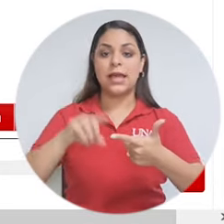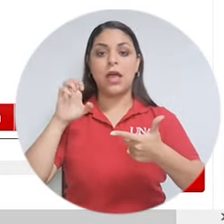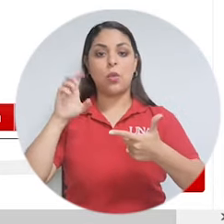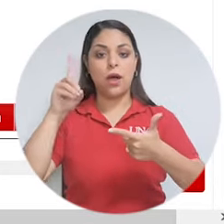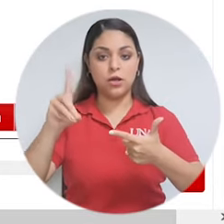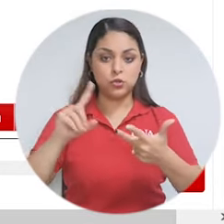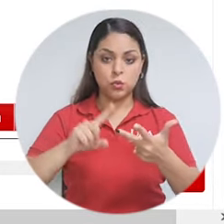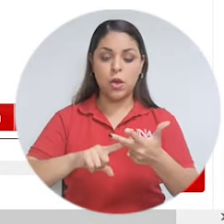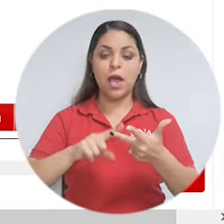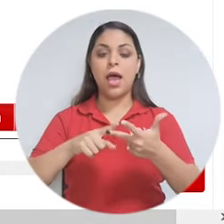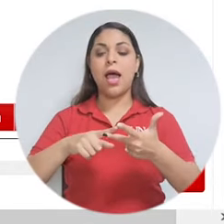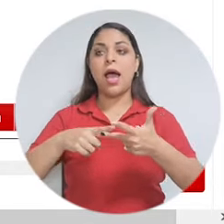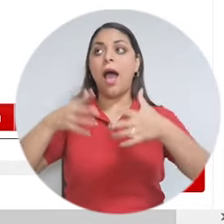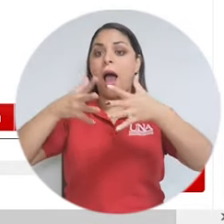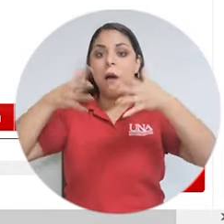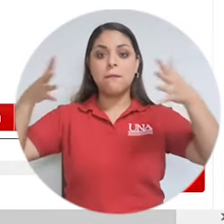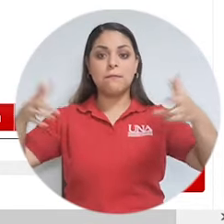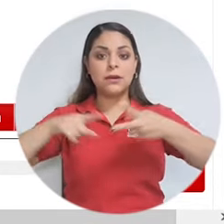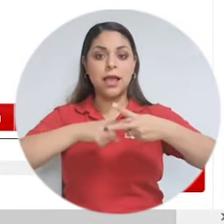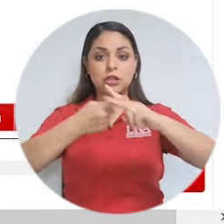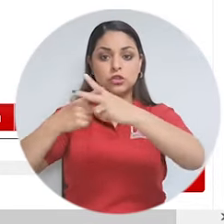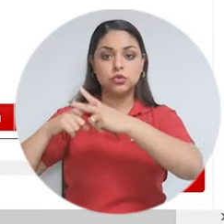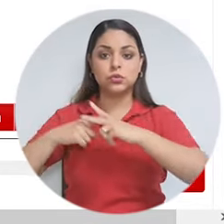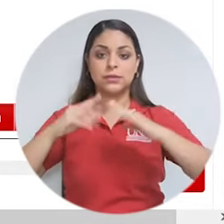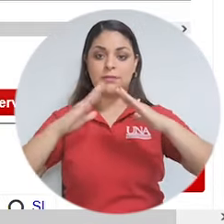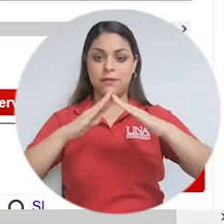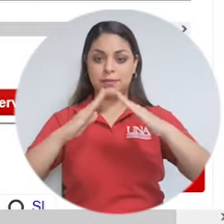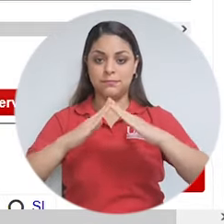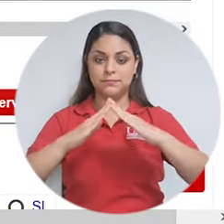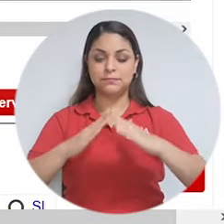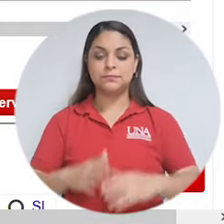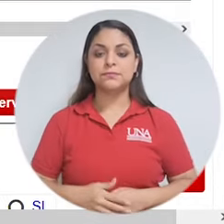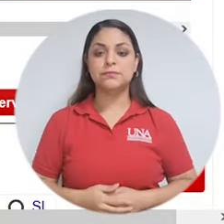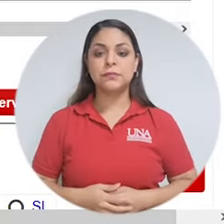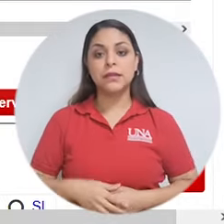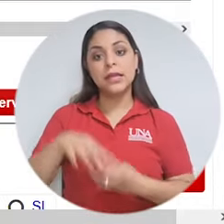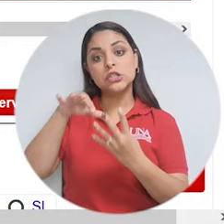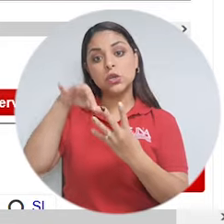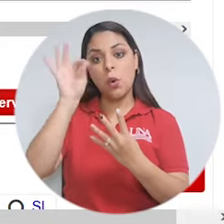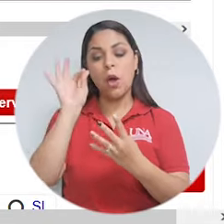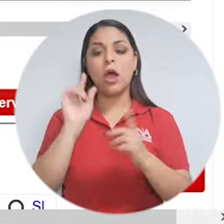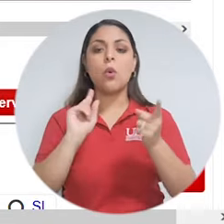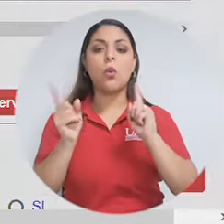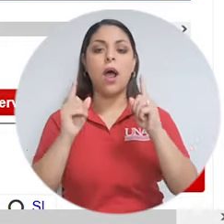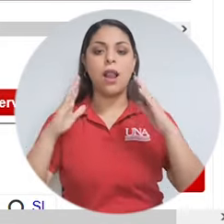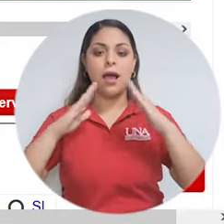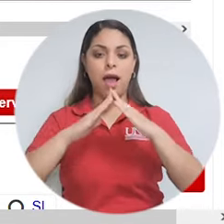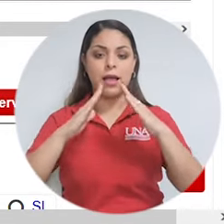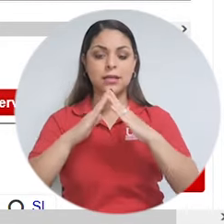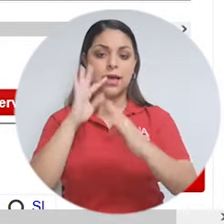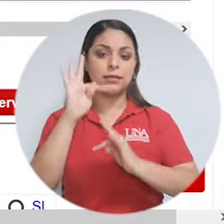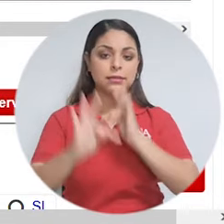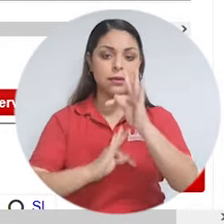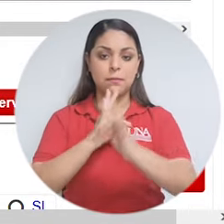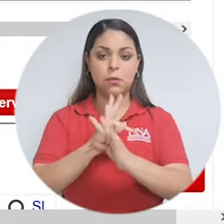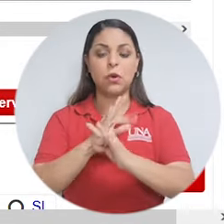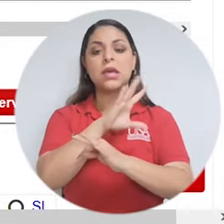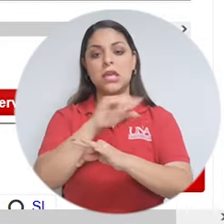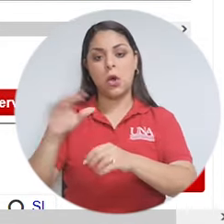educación, ampliación o mejoras de vivienda. Seleccione el tipo de casa y complete los